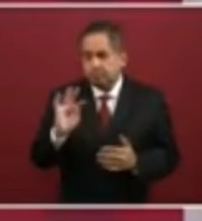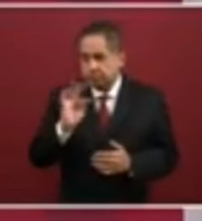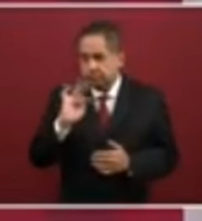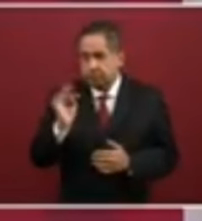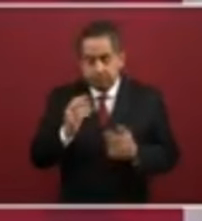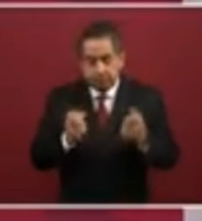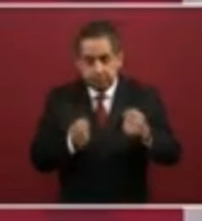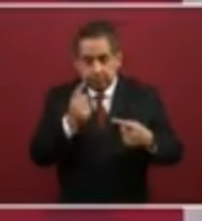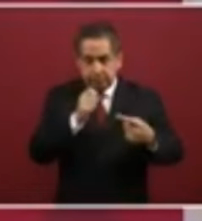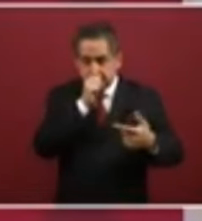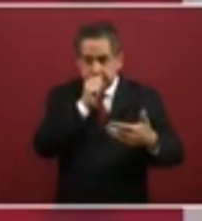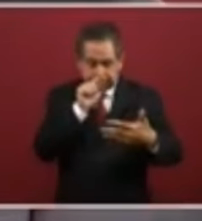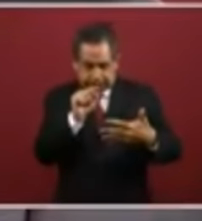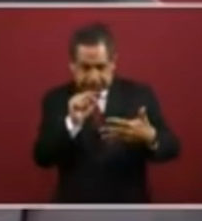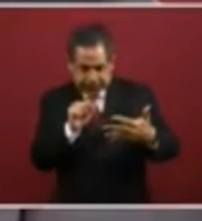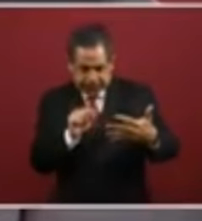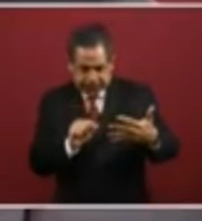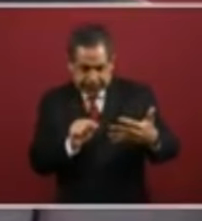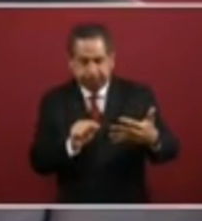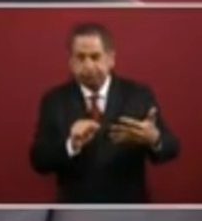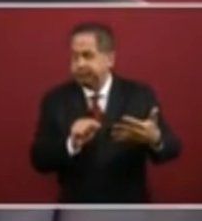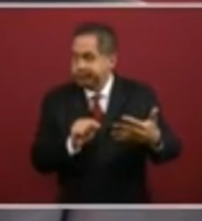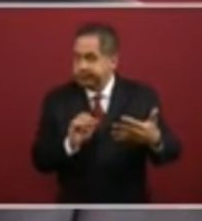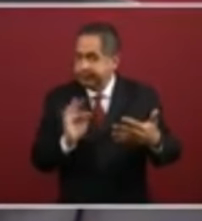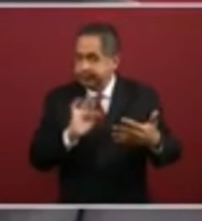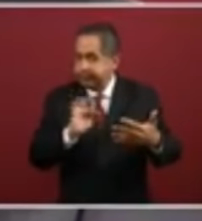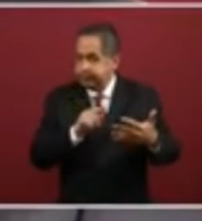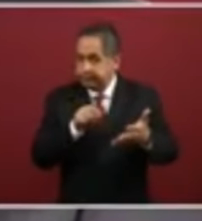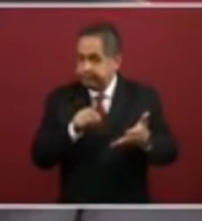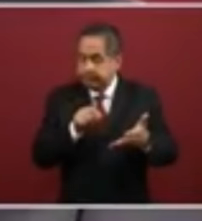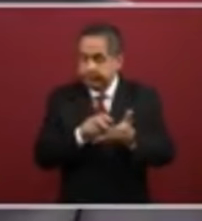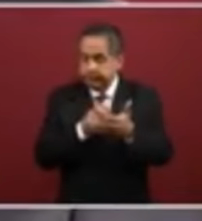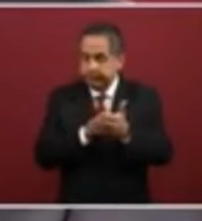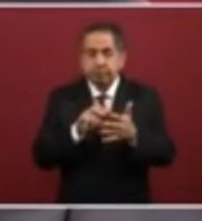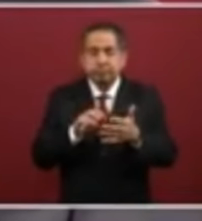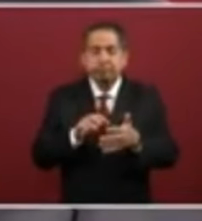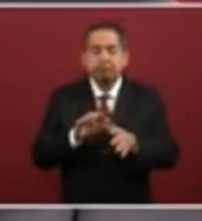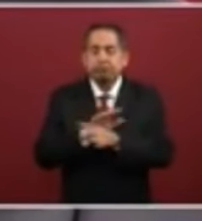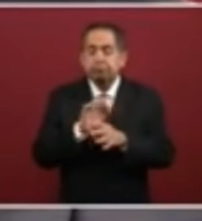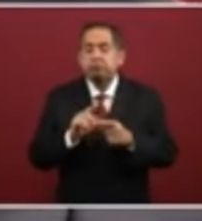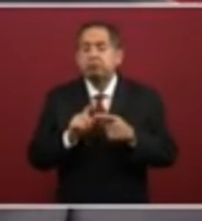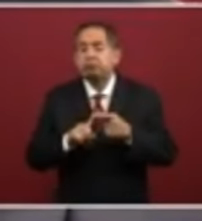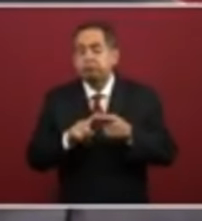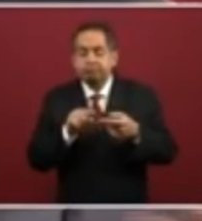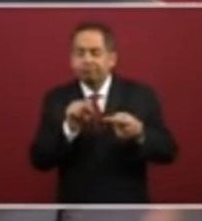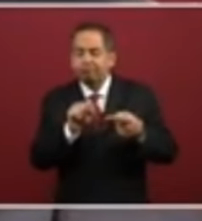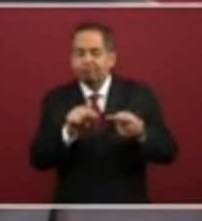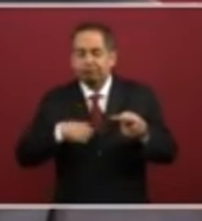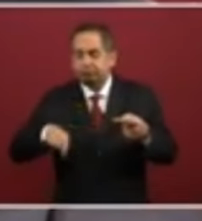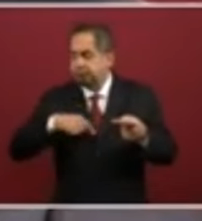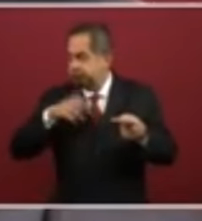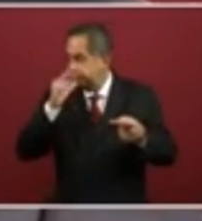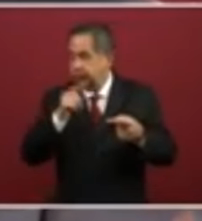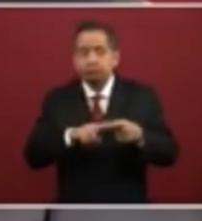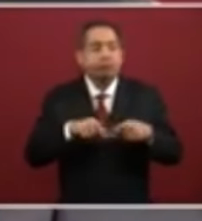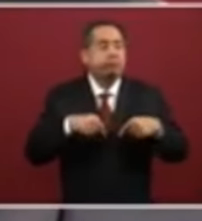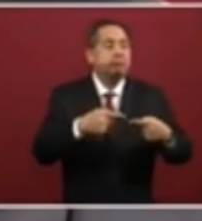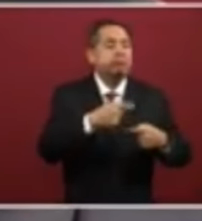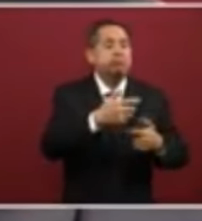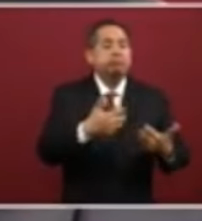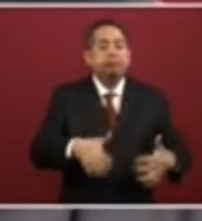algunas partes que se van a licitar para que empresas